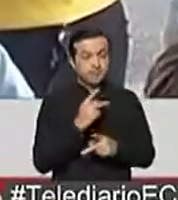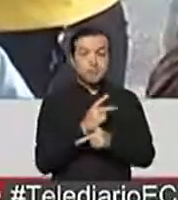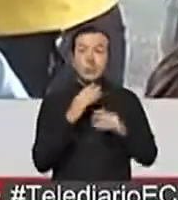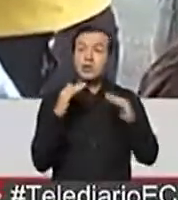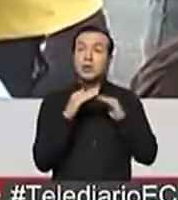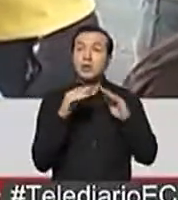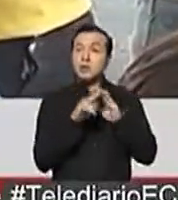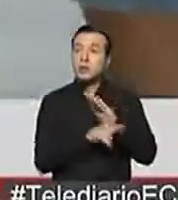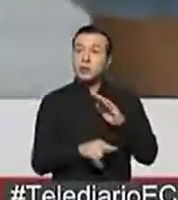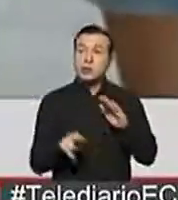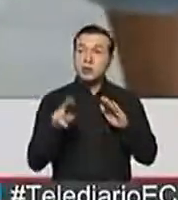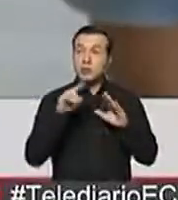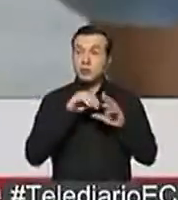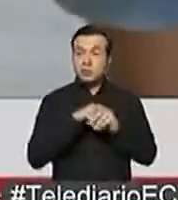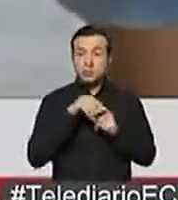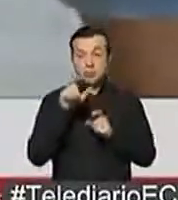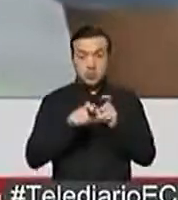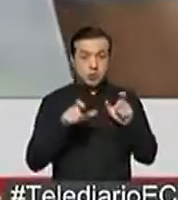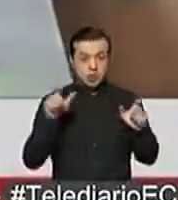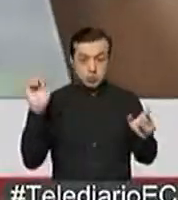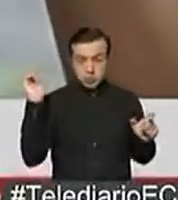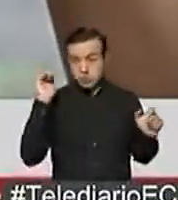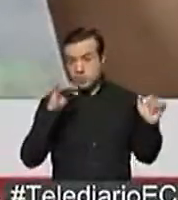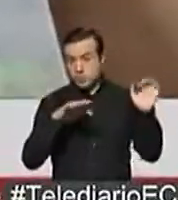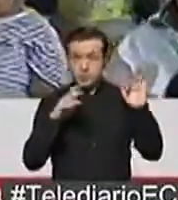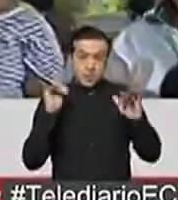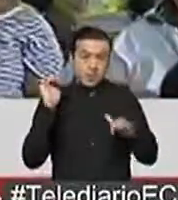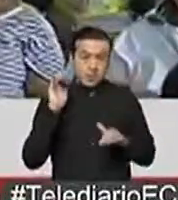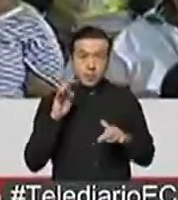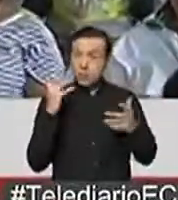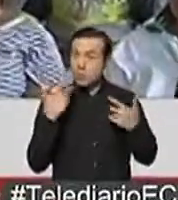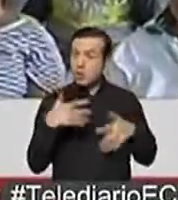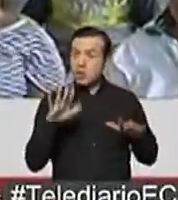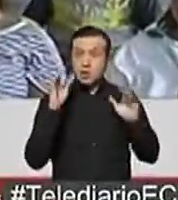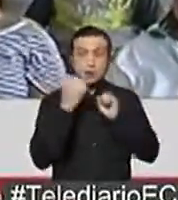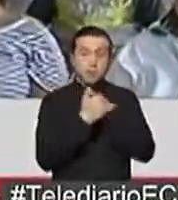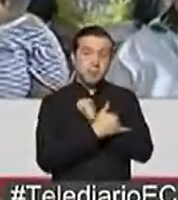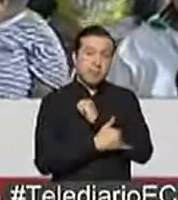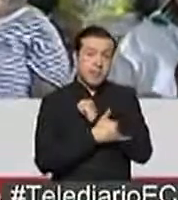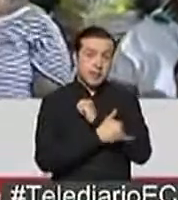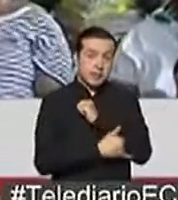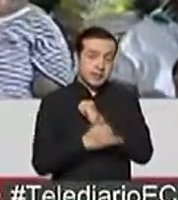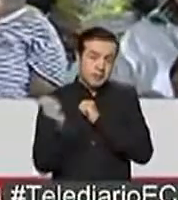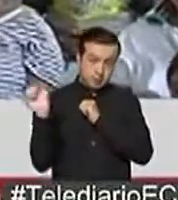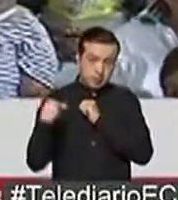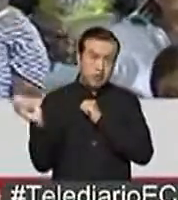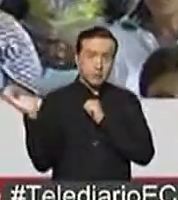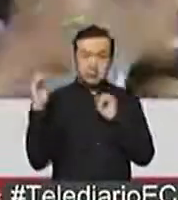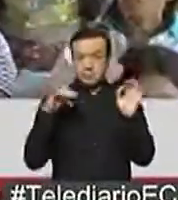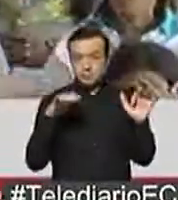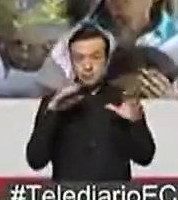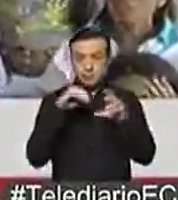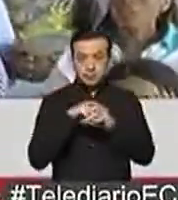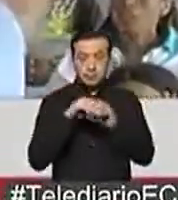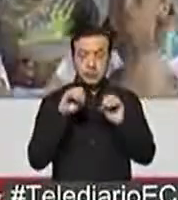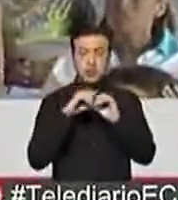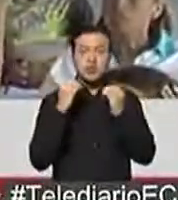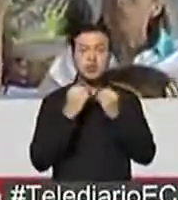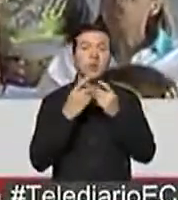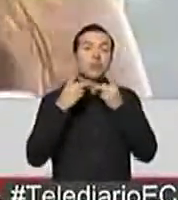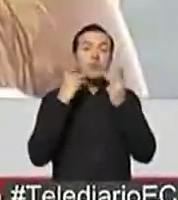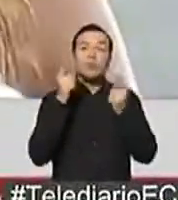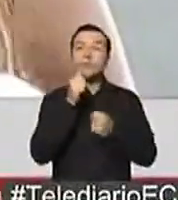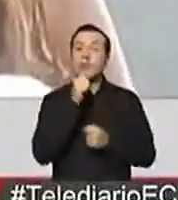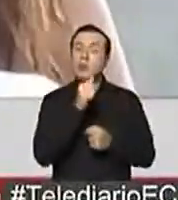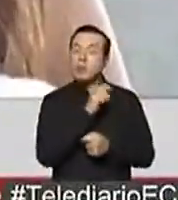Techo para el Camino, que recibe a personas en estado de movilidad de cualquier nacionalidad, cuenta también con la articulación de organismos públicos y privados